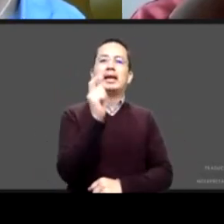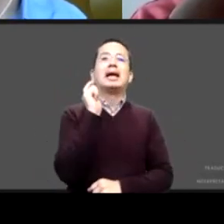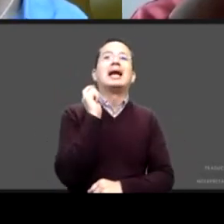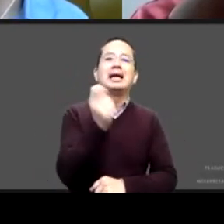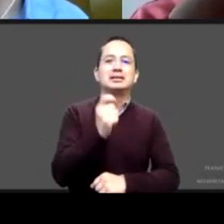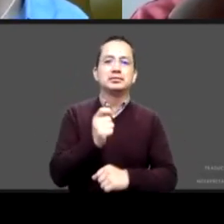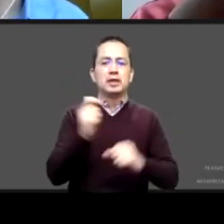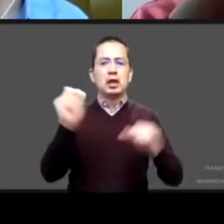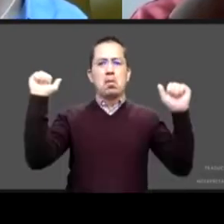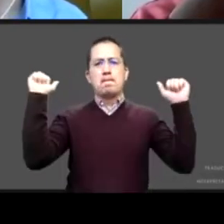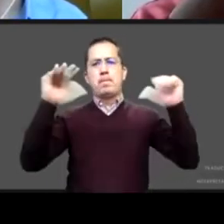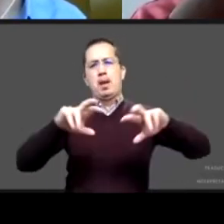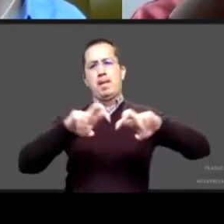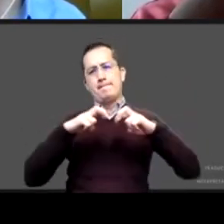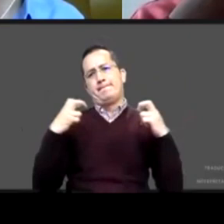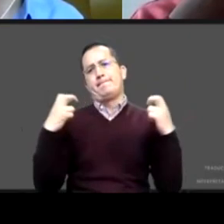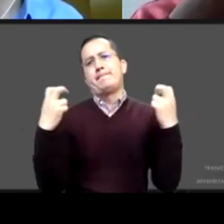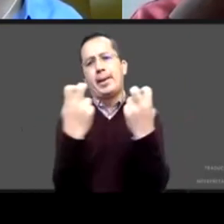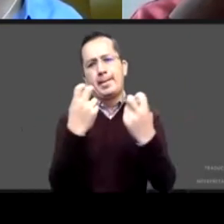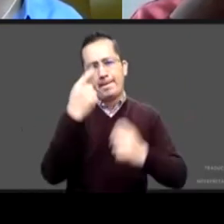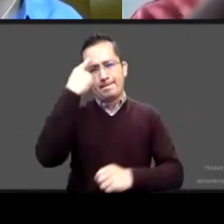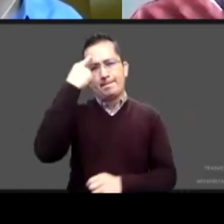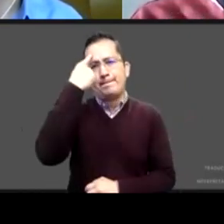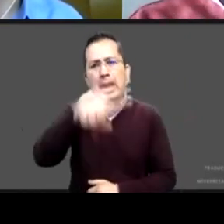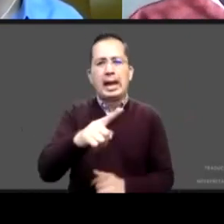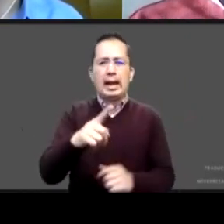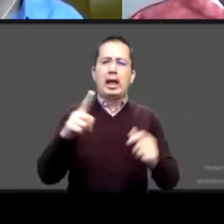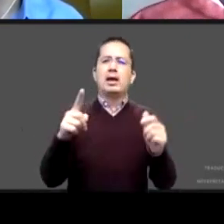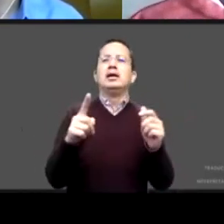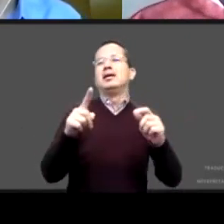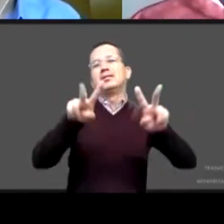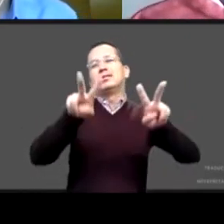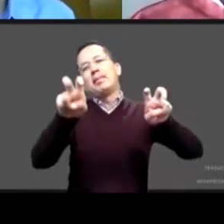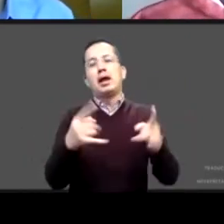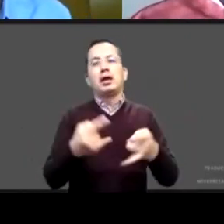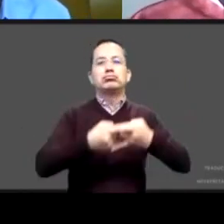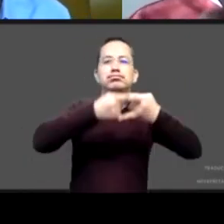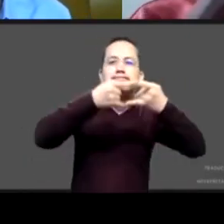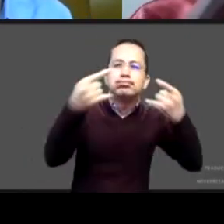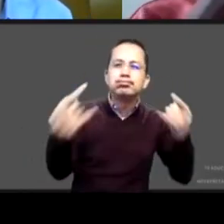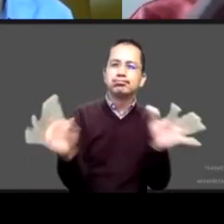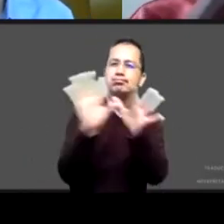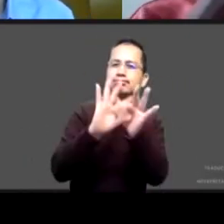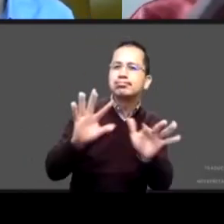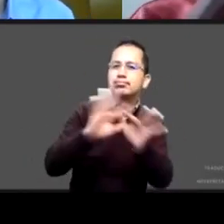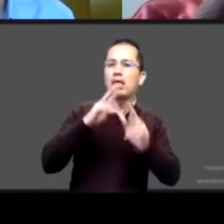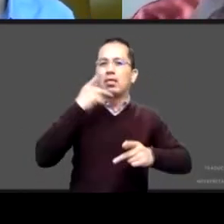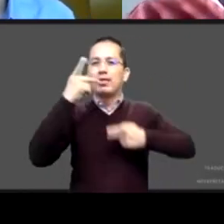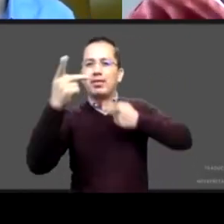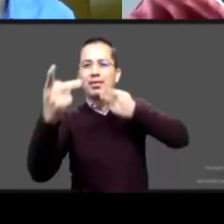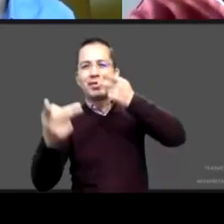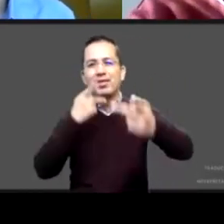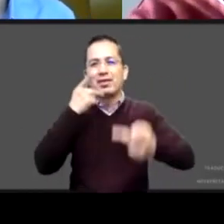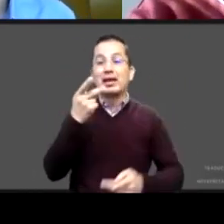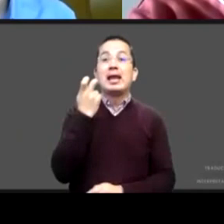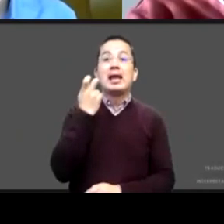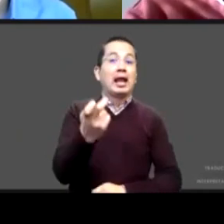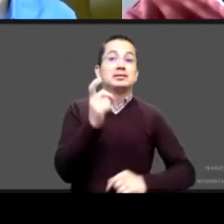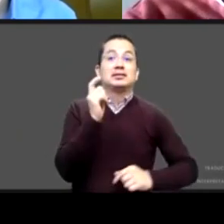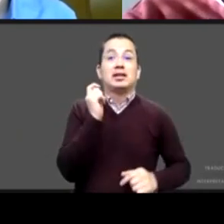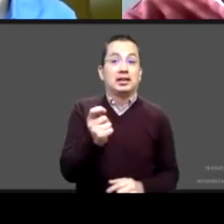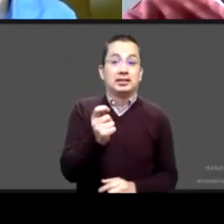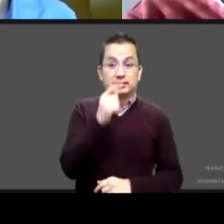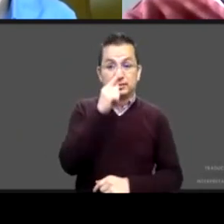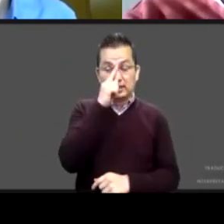orales, también enfatizando en lo que ya hemos comentado acá, el que implica pues estas dinámicas y este